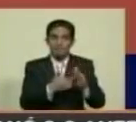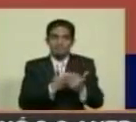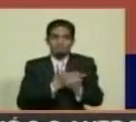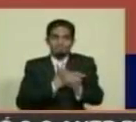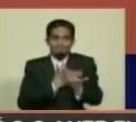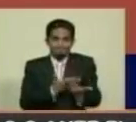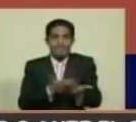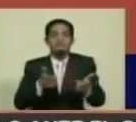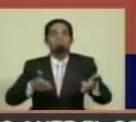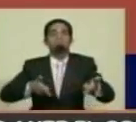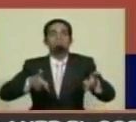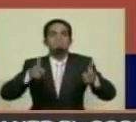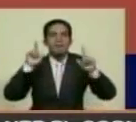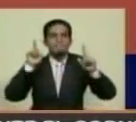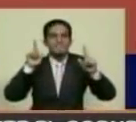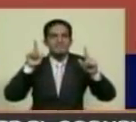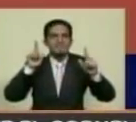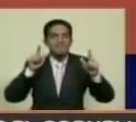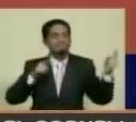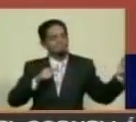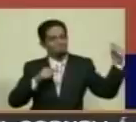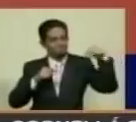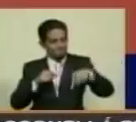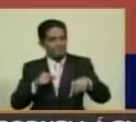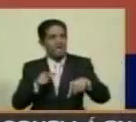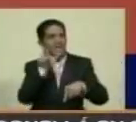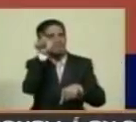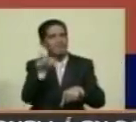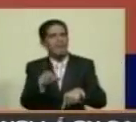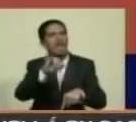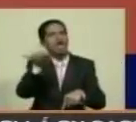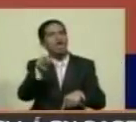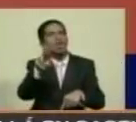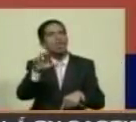y permita que sea juzgado en Venezuela el autor intelectual,